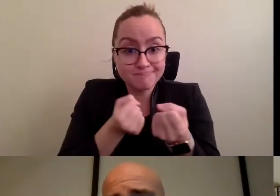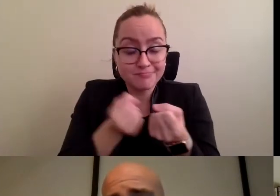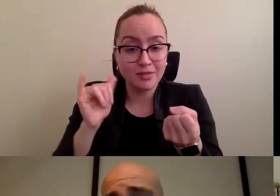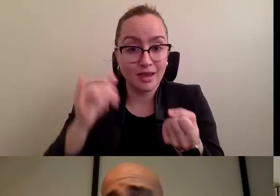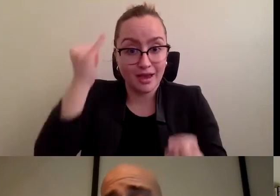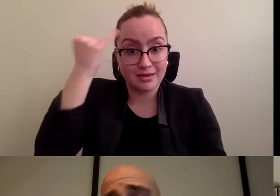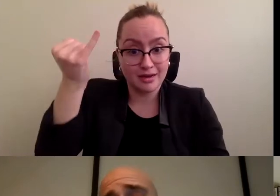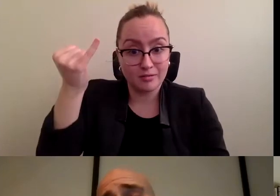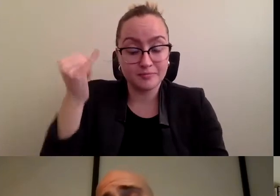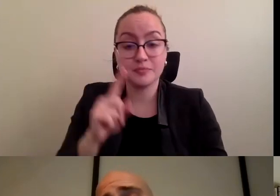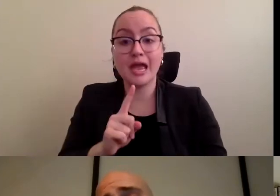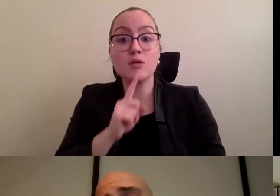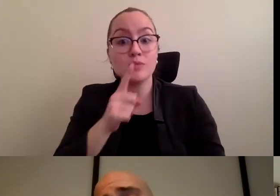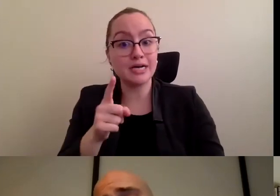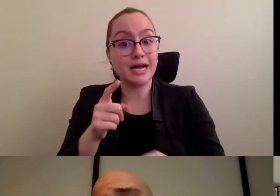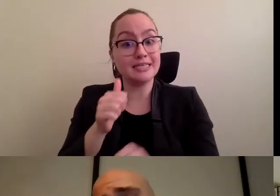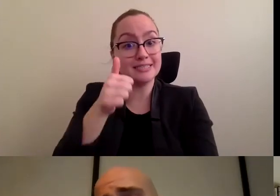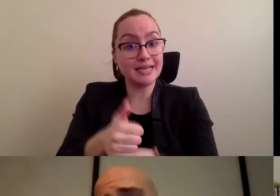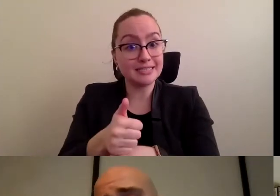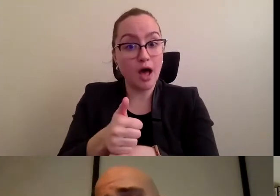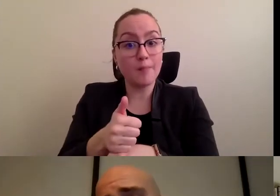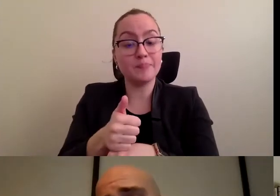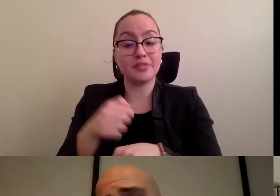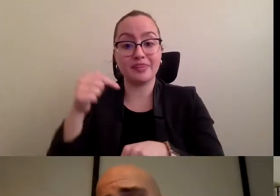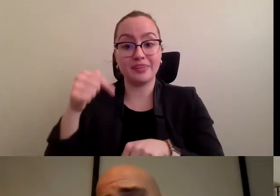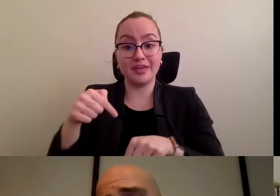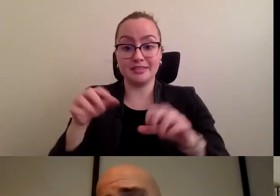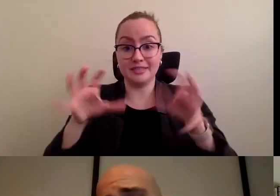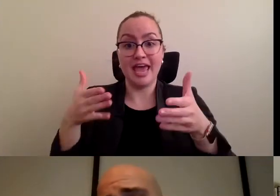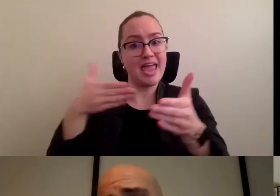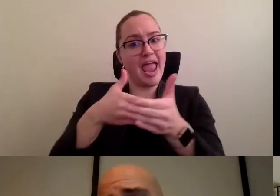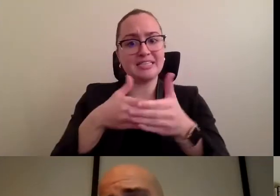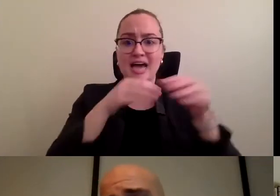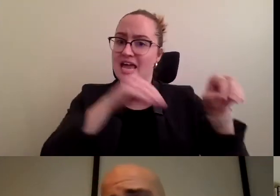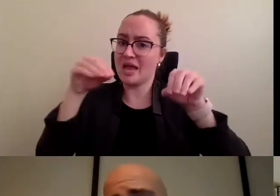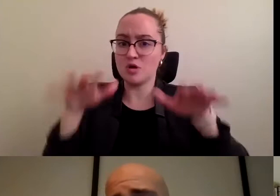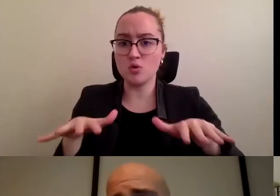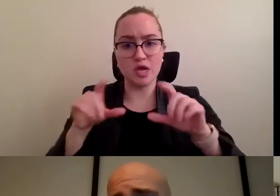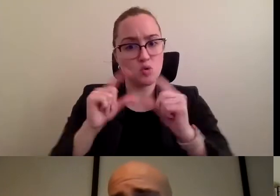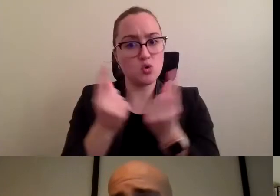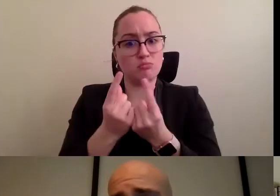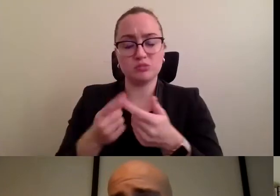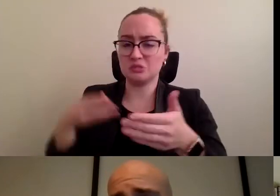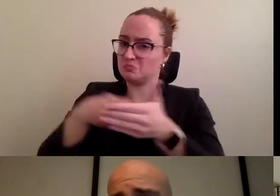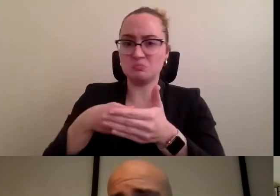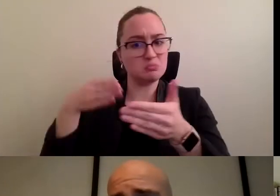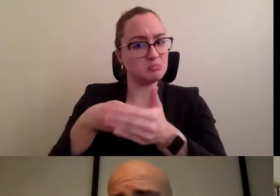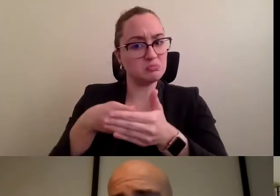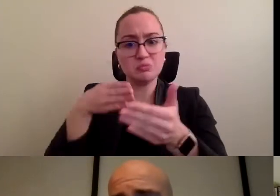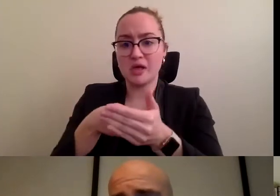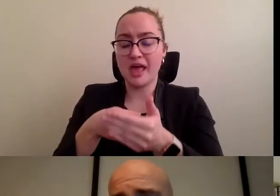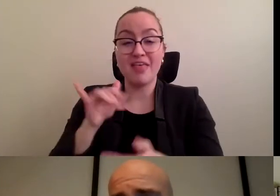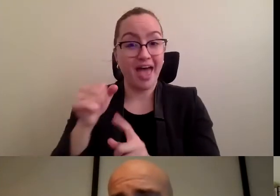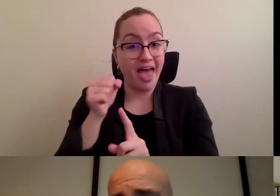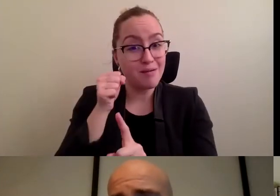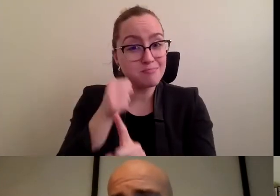especialmente está dando dinero a estos grupos y para apoyarlos, para que ellos